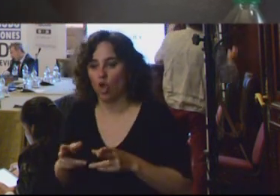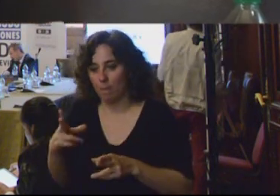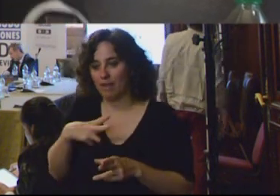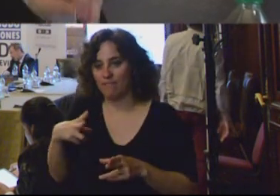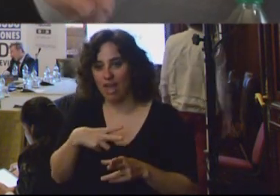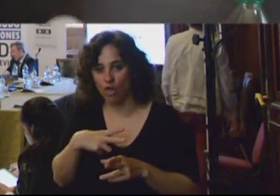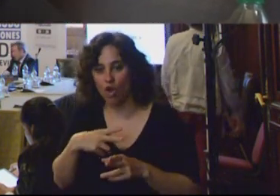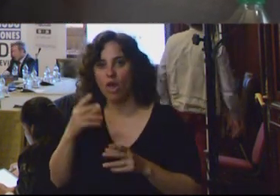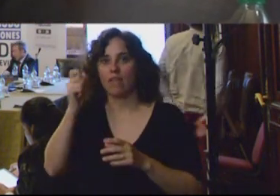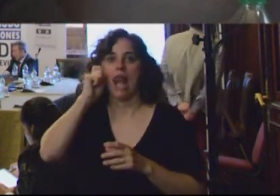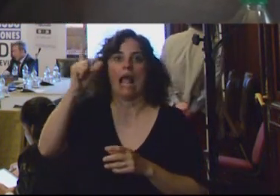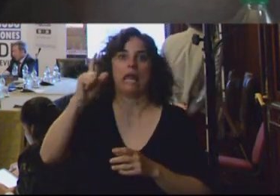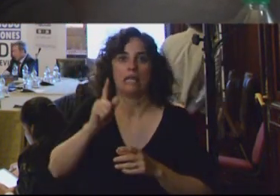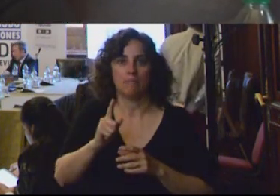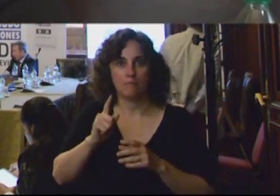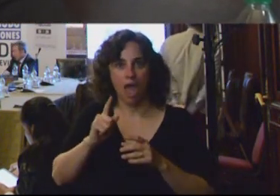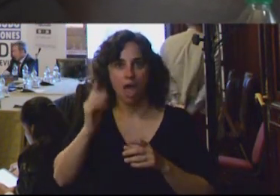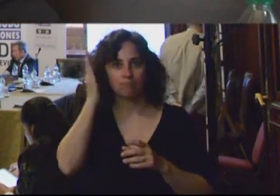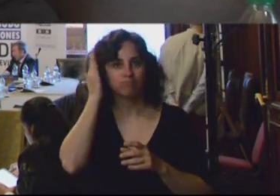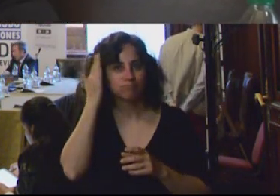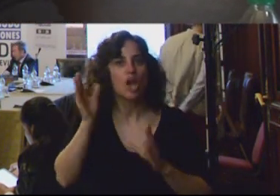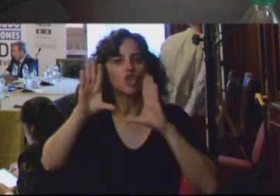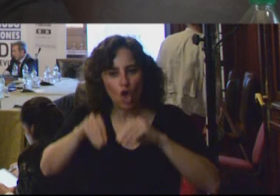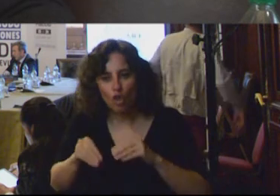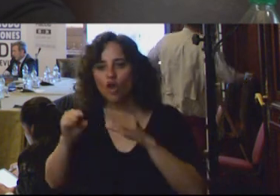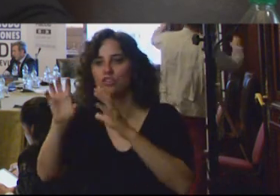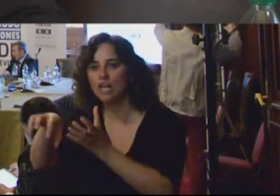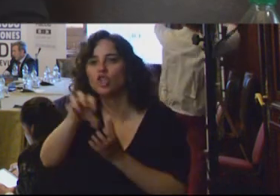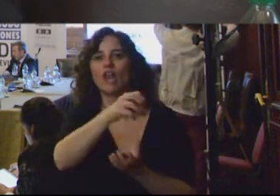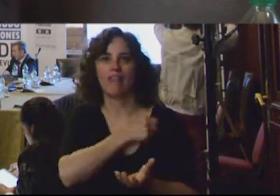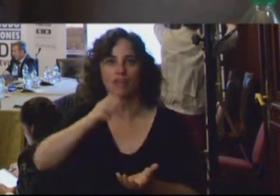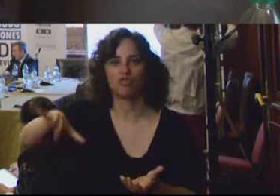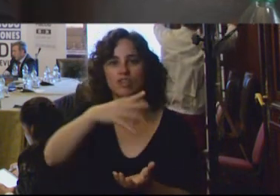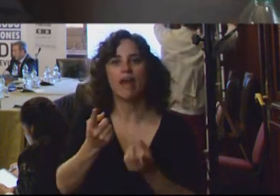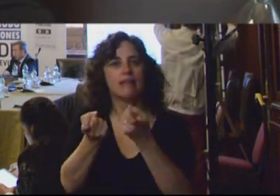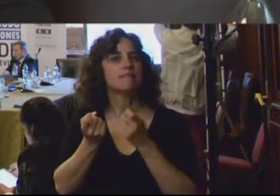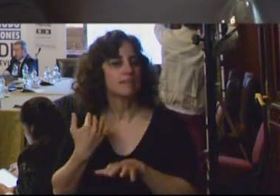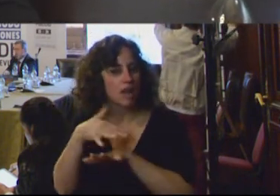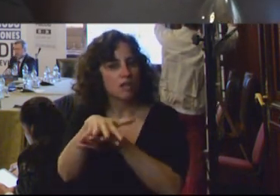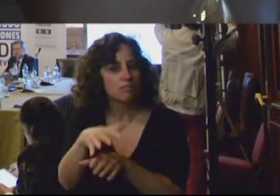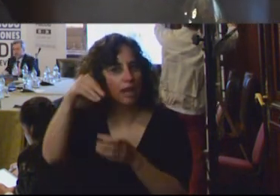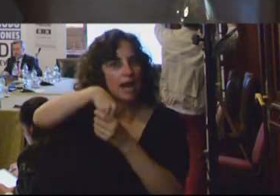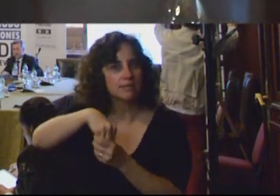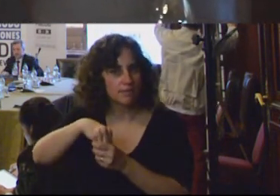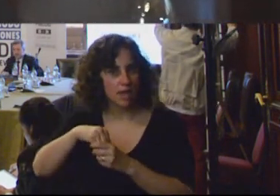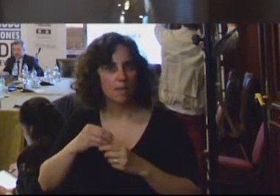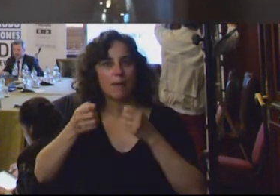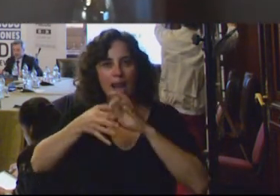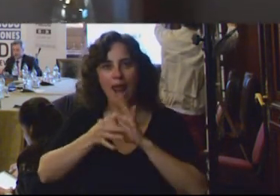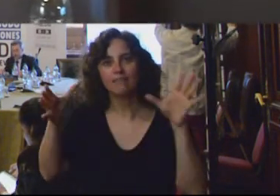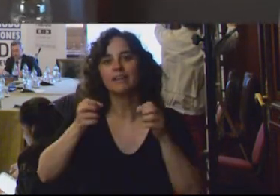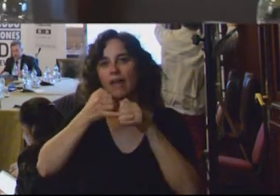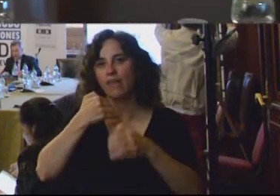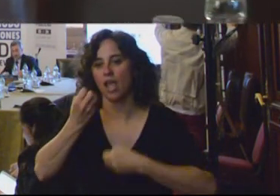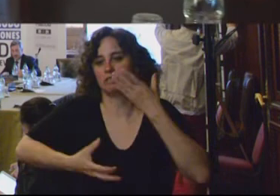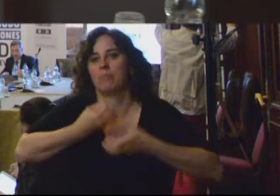todos los sectores de una sociedad deben involucrarse con la mejora de la libertad de expresión. Muchísimas gracias.